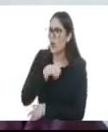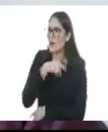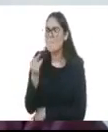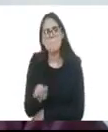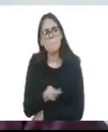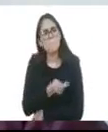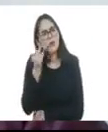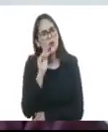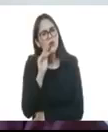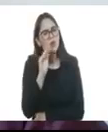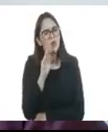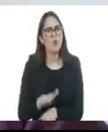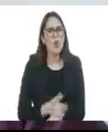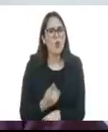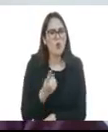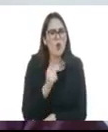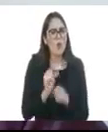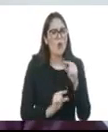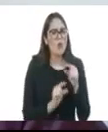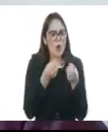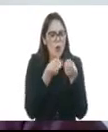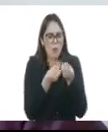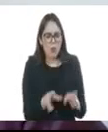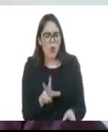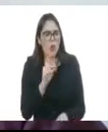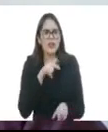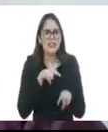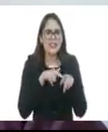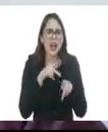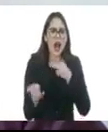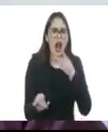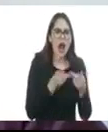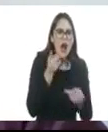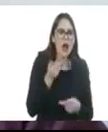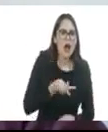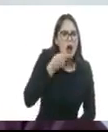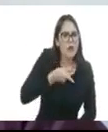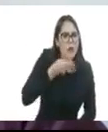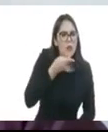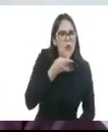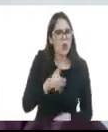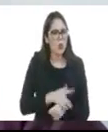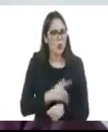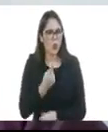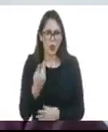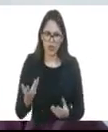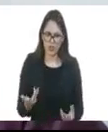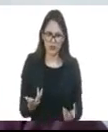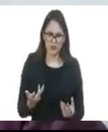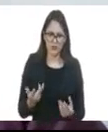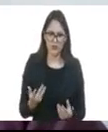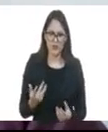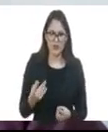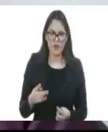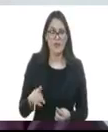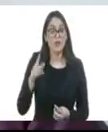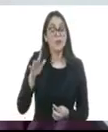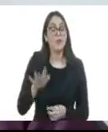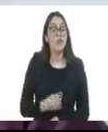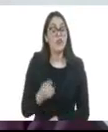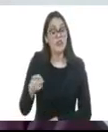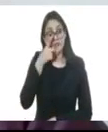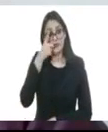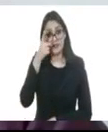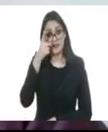hablar. Y más allá de lo histórico, porque lo histórico fue muy importante, pero la razón física del por